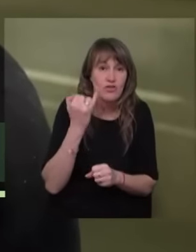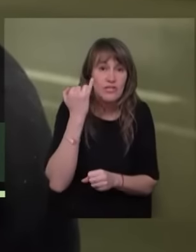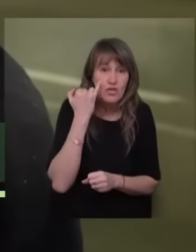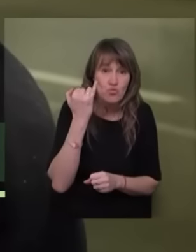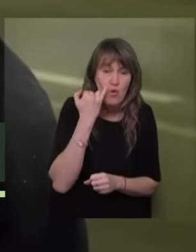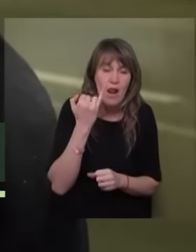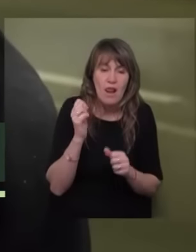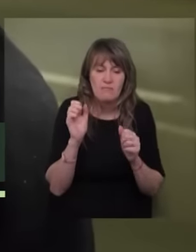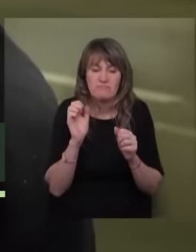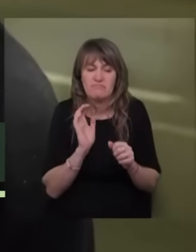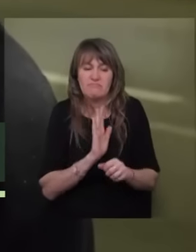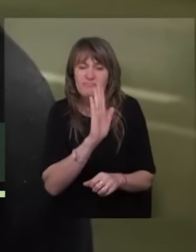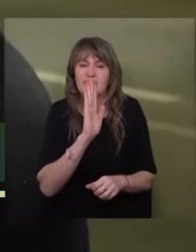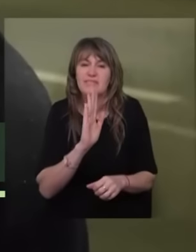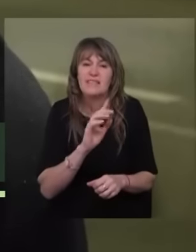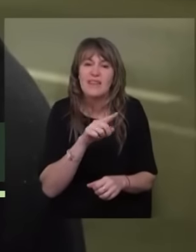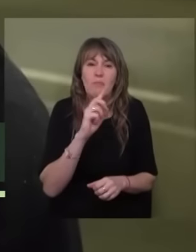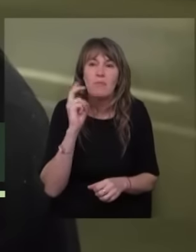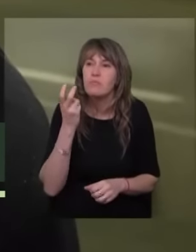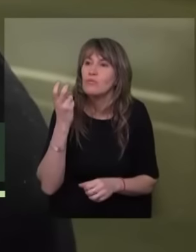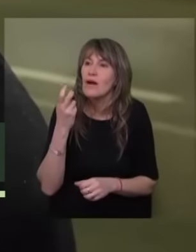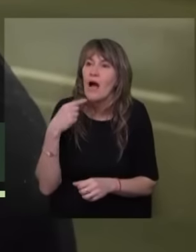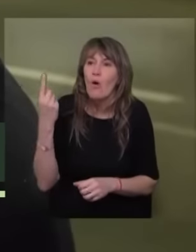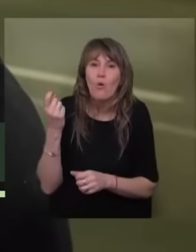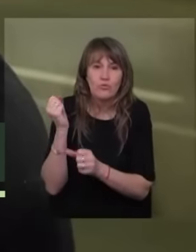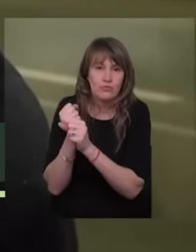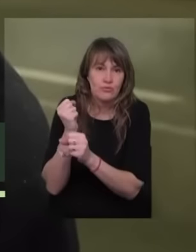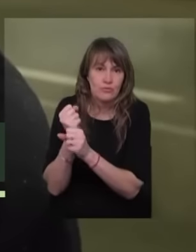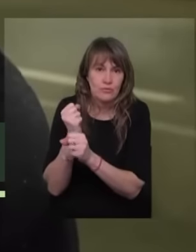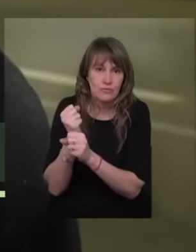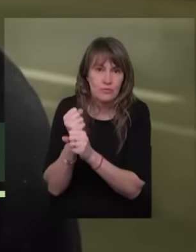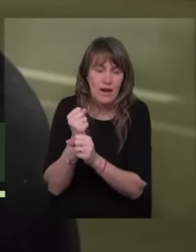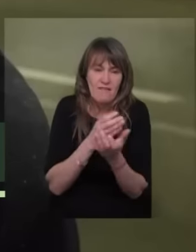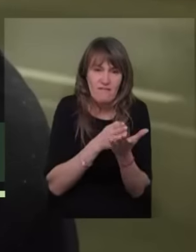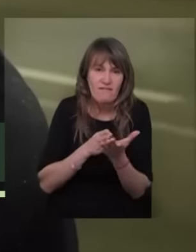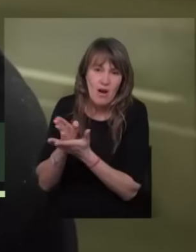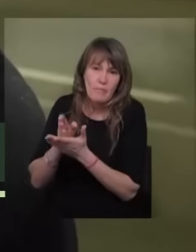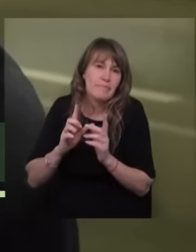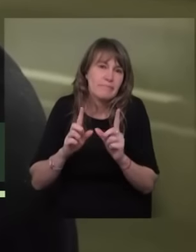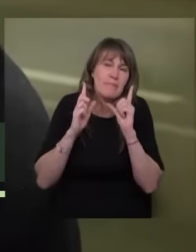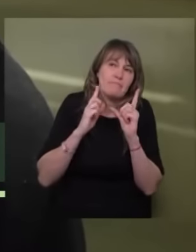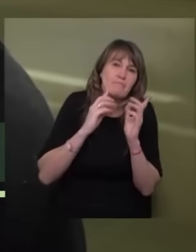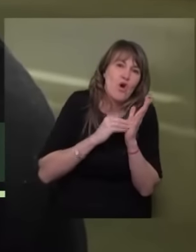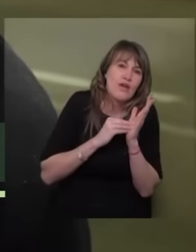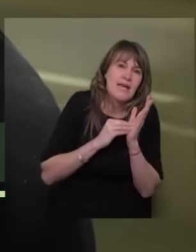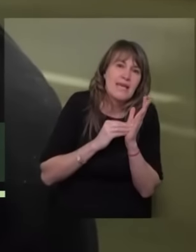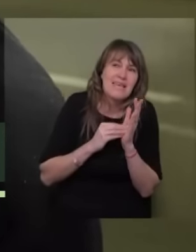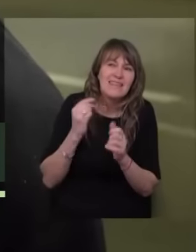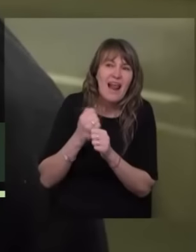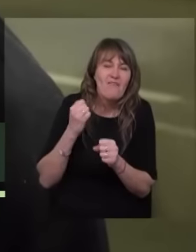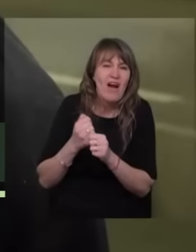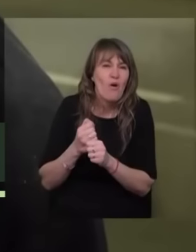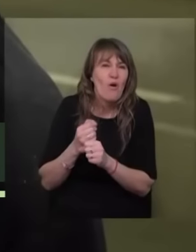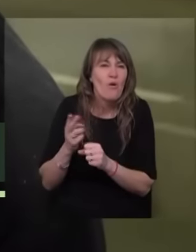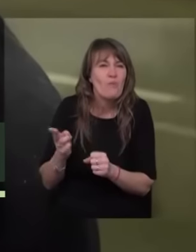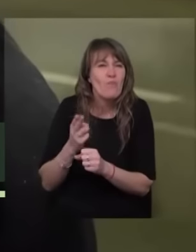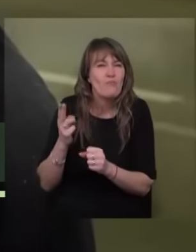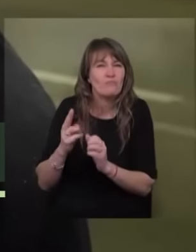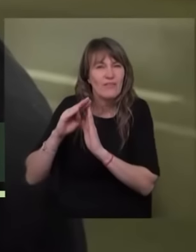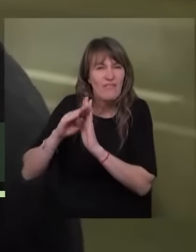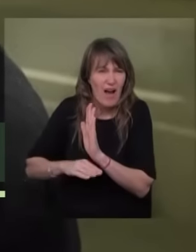que puedas acceder a puestos de trabajo que no sean este precarios